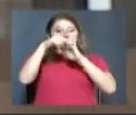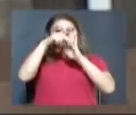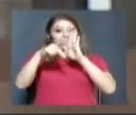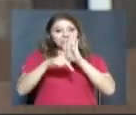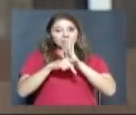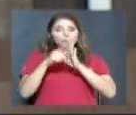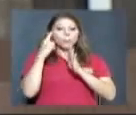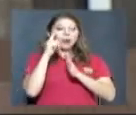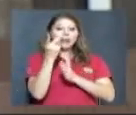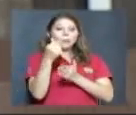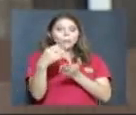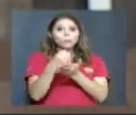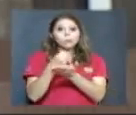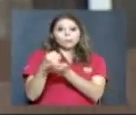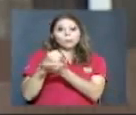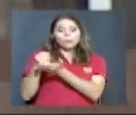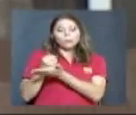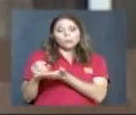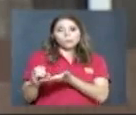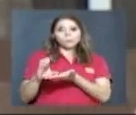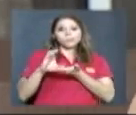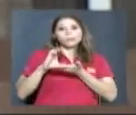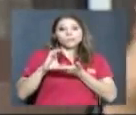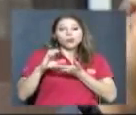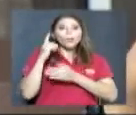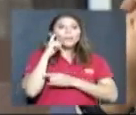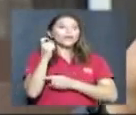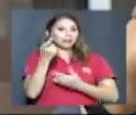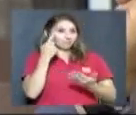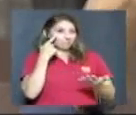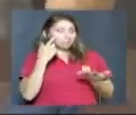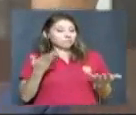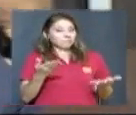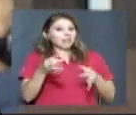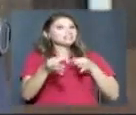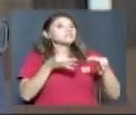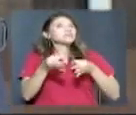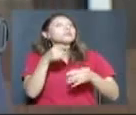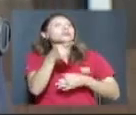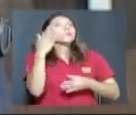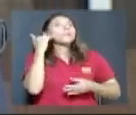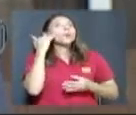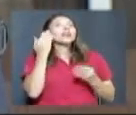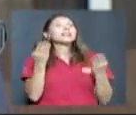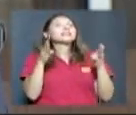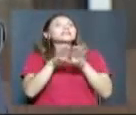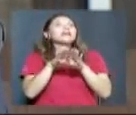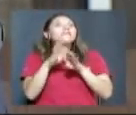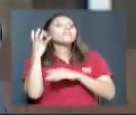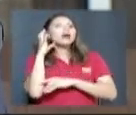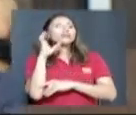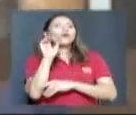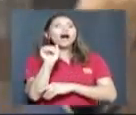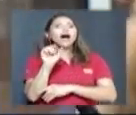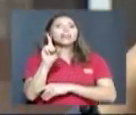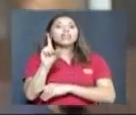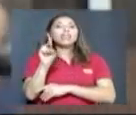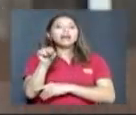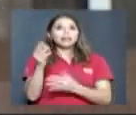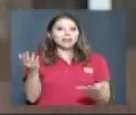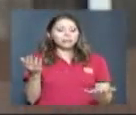plata, porque eso es, o sea, si no, explíquenme ustedes por qué se cierra ADN,